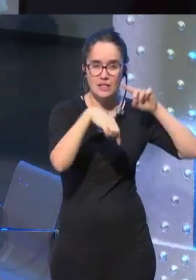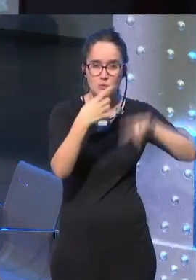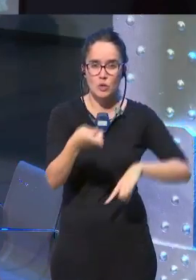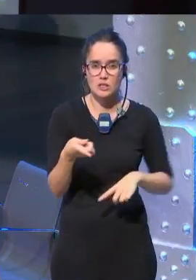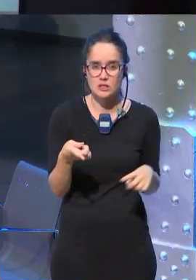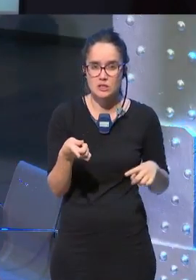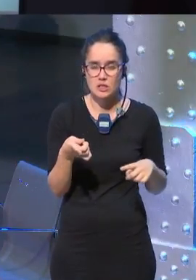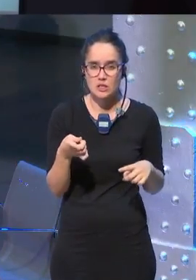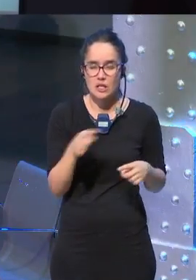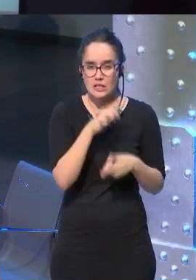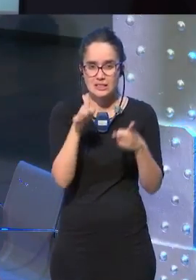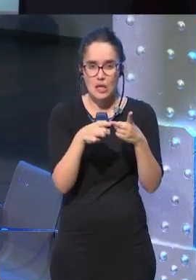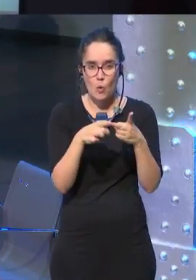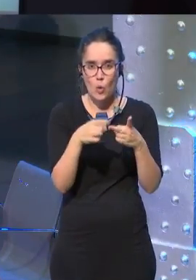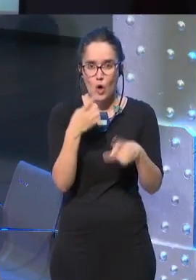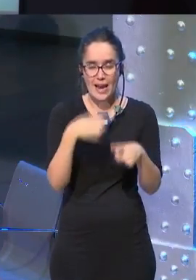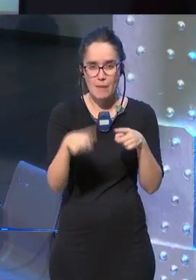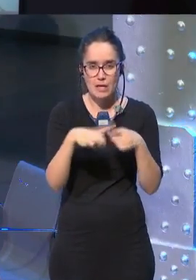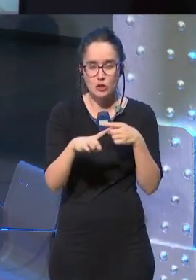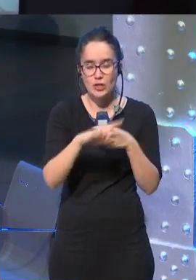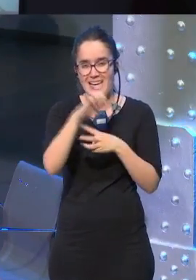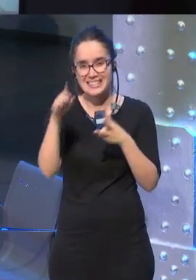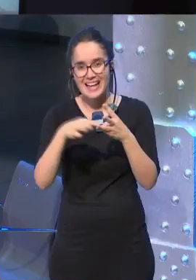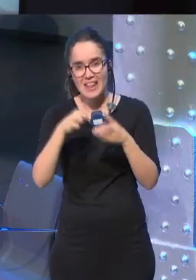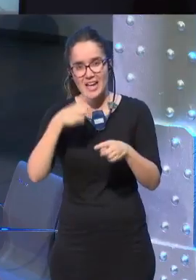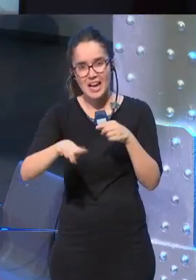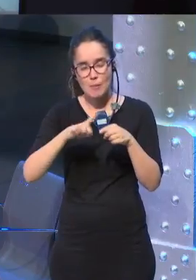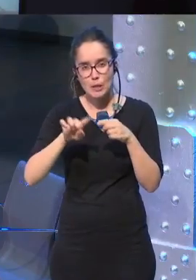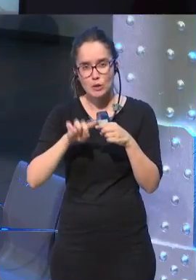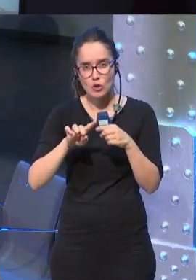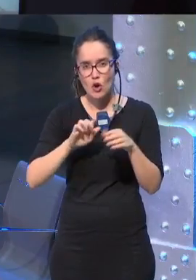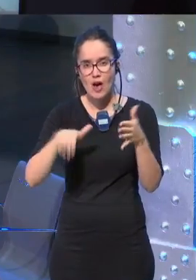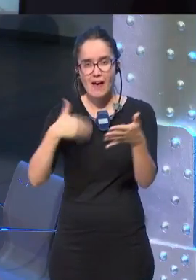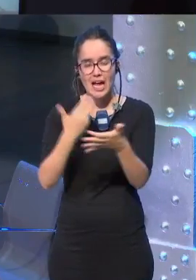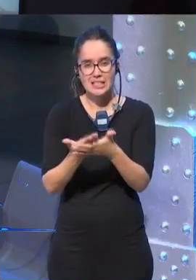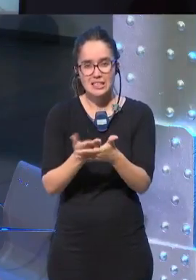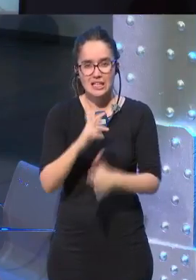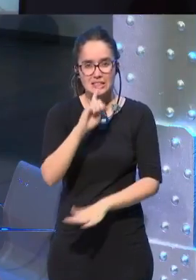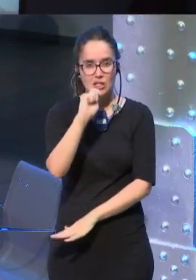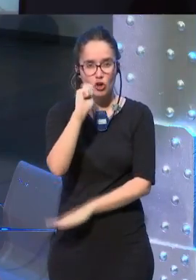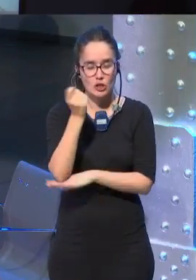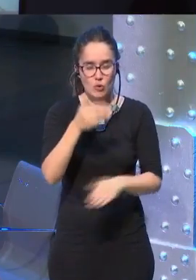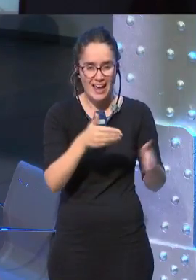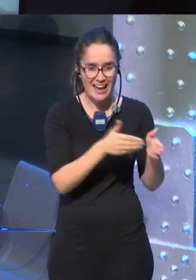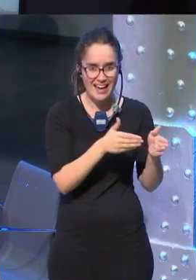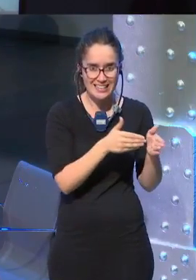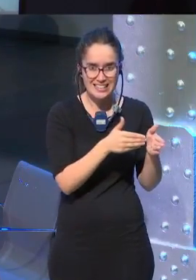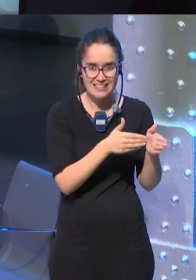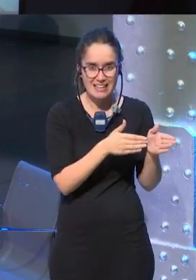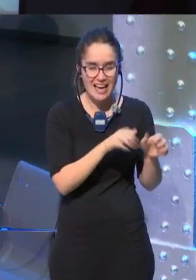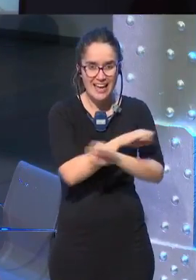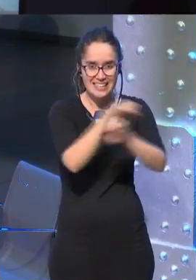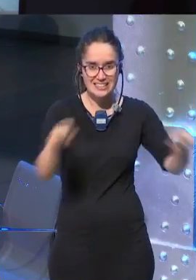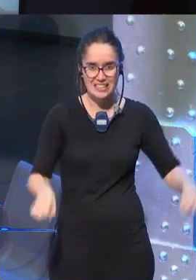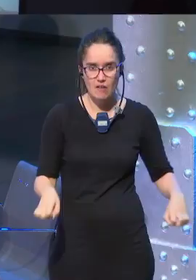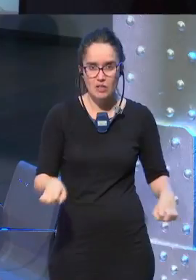Después se trae un segundo elemento y el tercer elemento hasta que se tiene una esquina